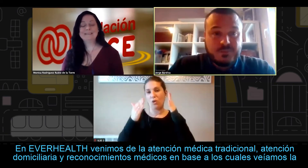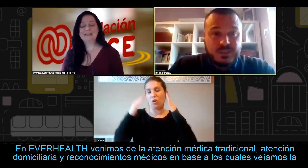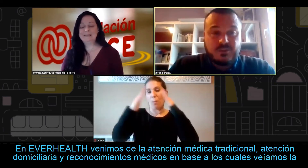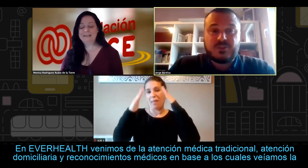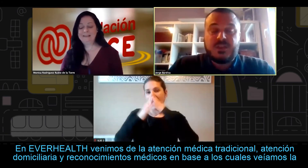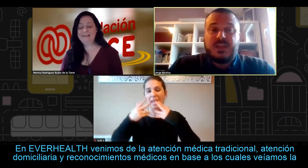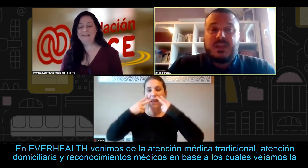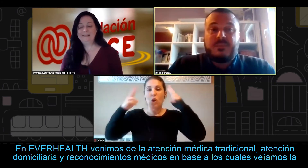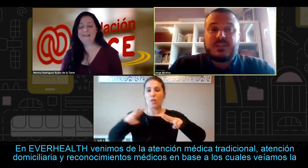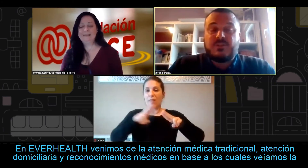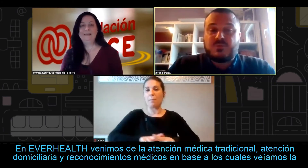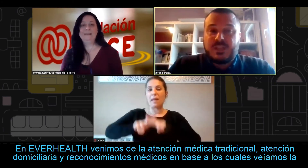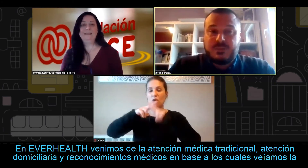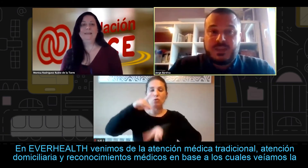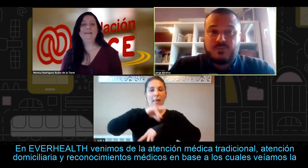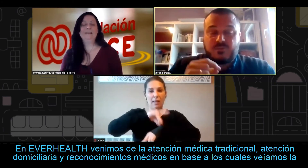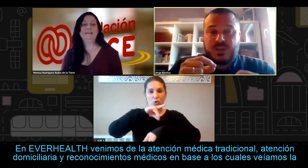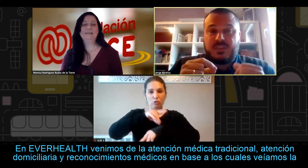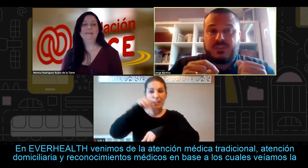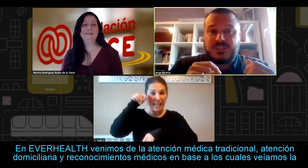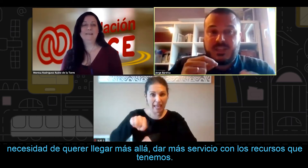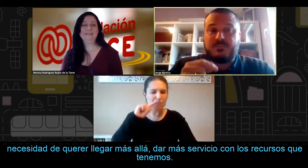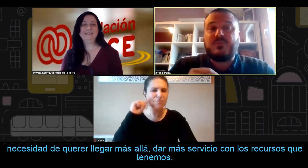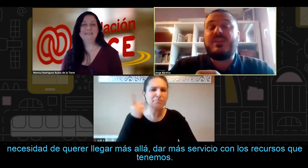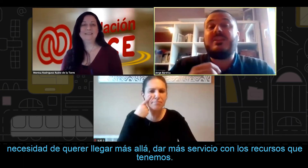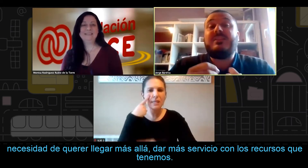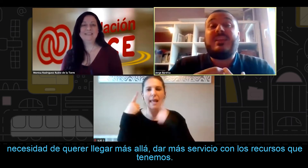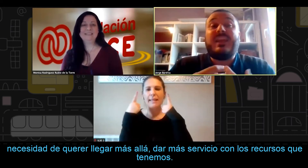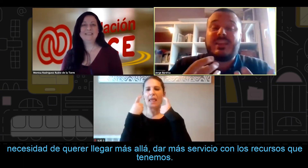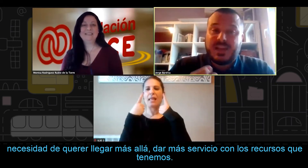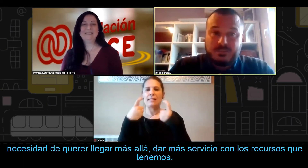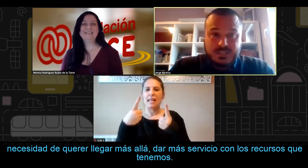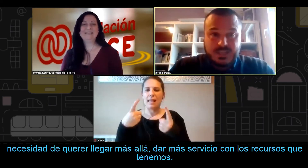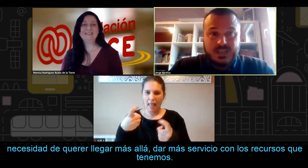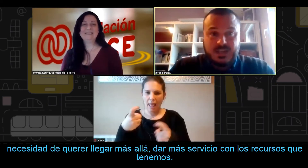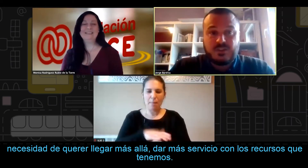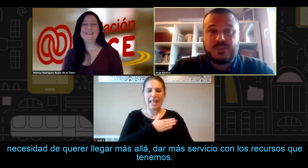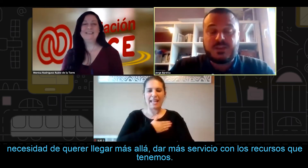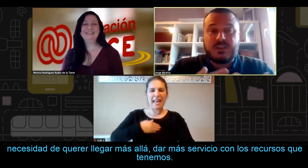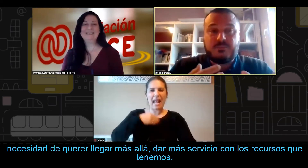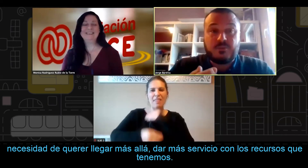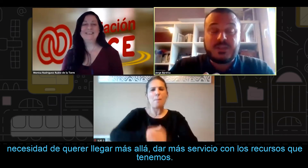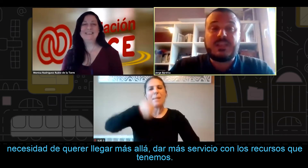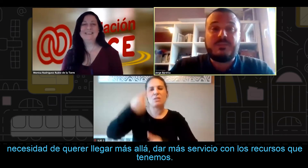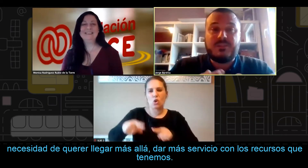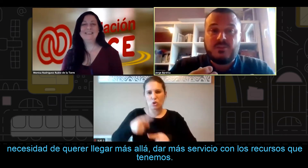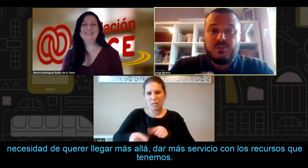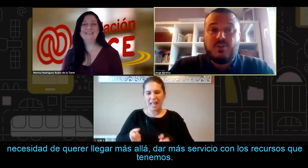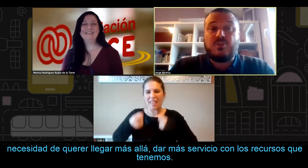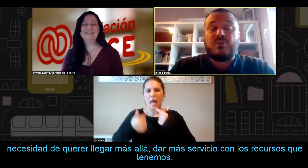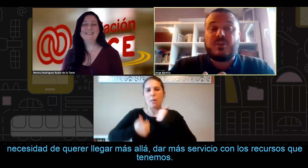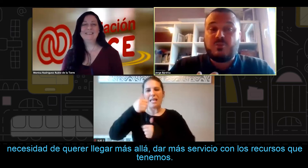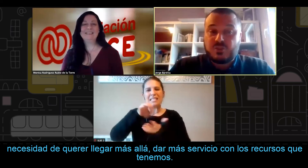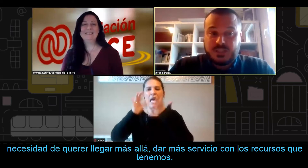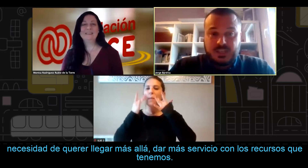reconocimientos médicos, en base a los cuales veíamos una necesidad de querer llegar más allá, ¿no? De poder dar un poco más de servicio